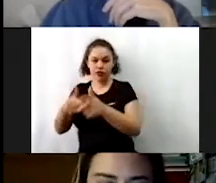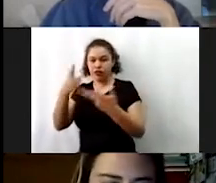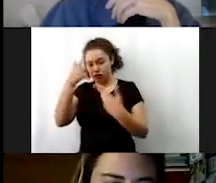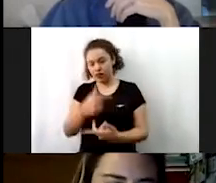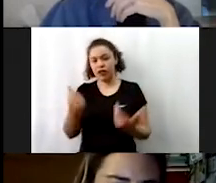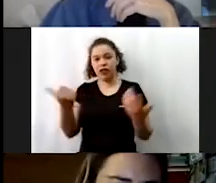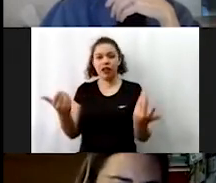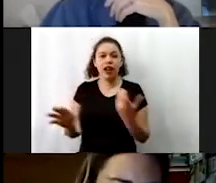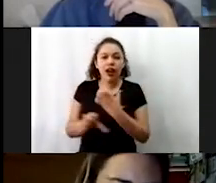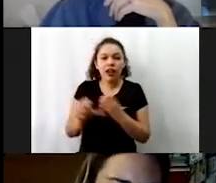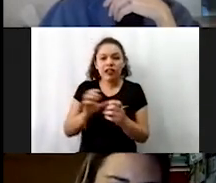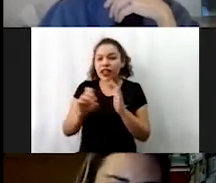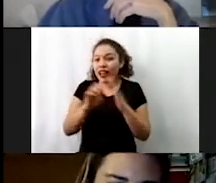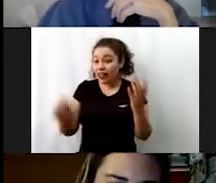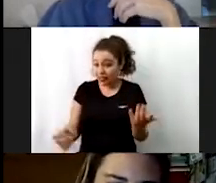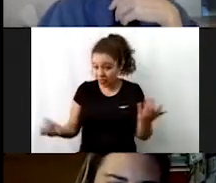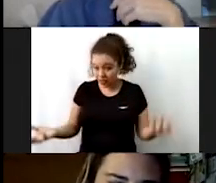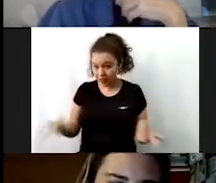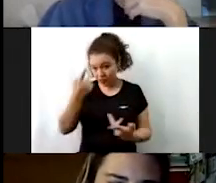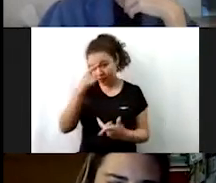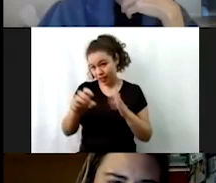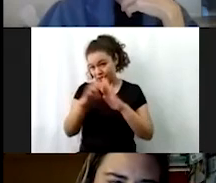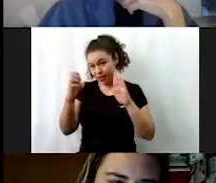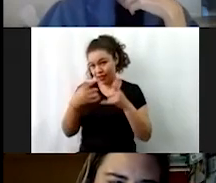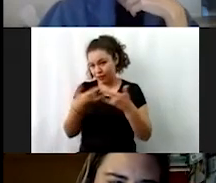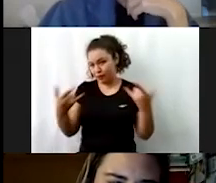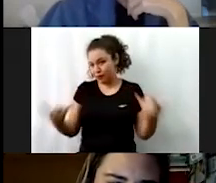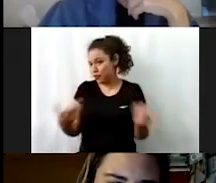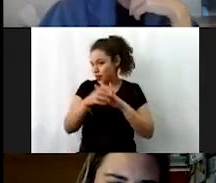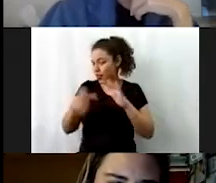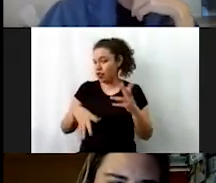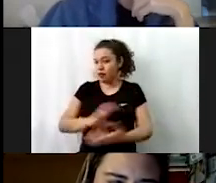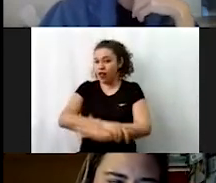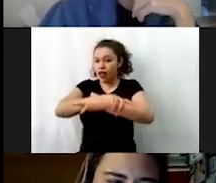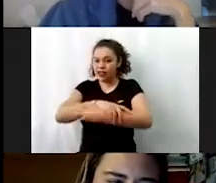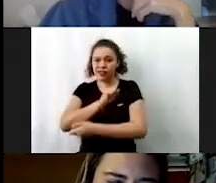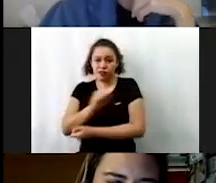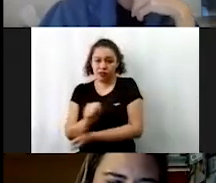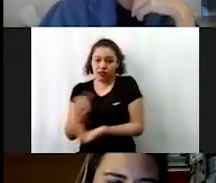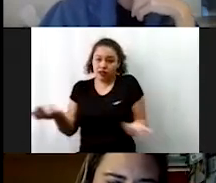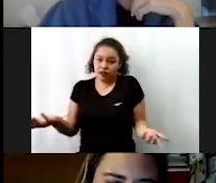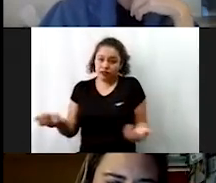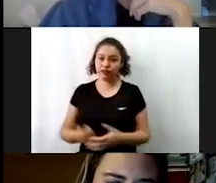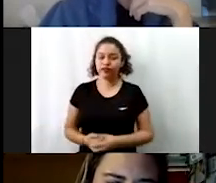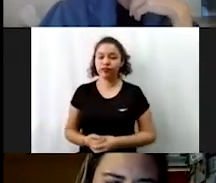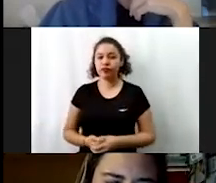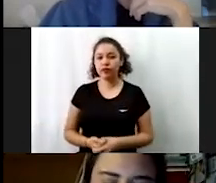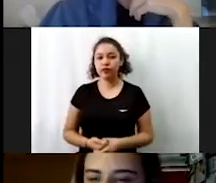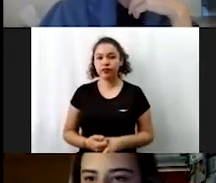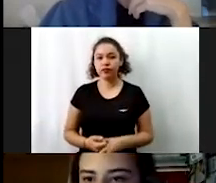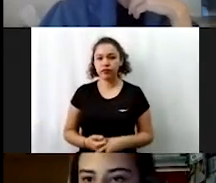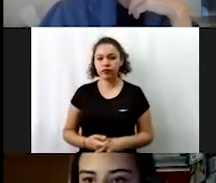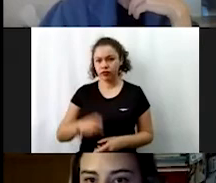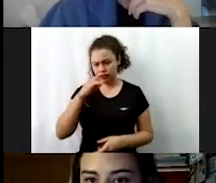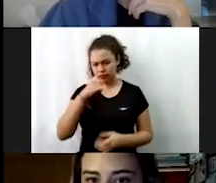ejemplos en la historia, pero sí siempre pues es bueno conocer